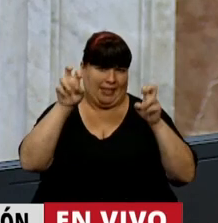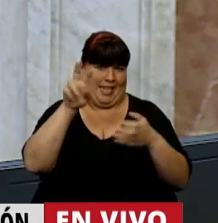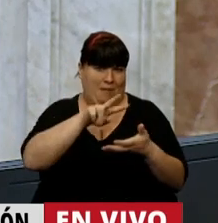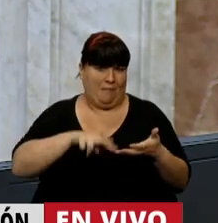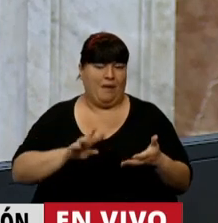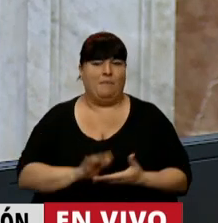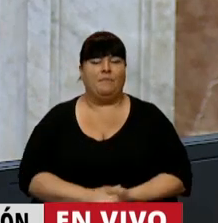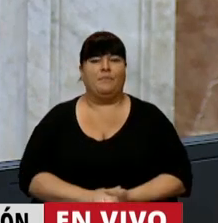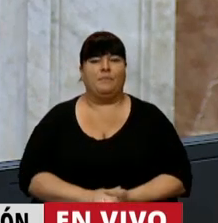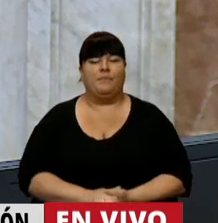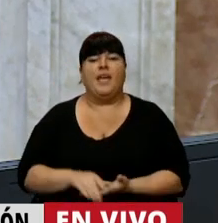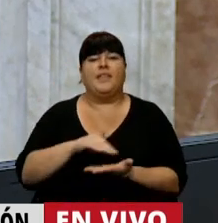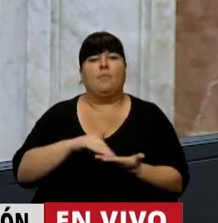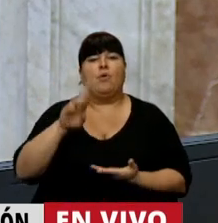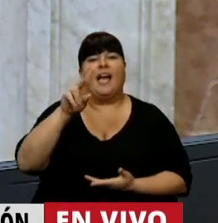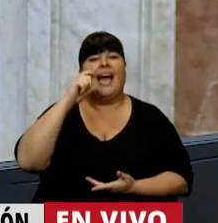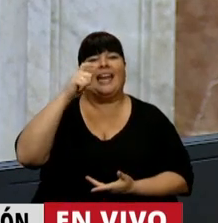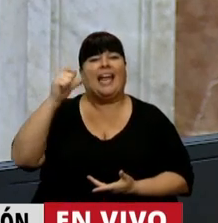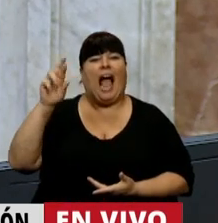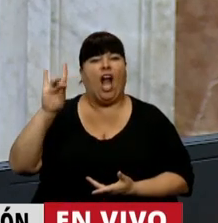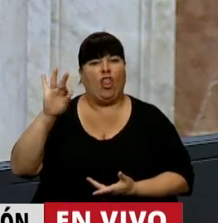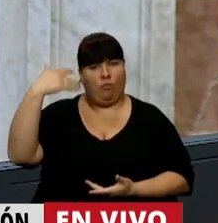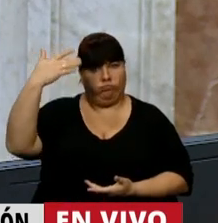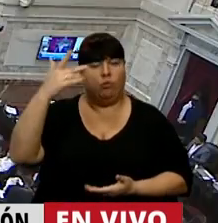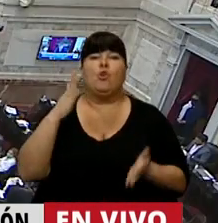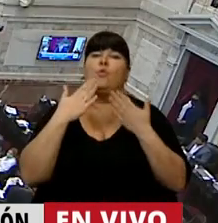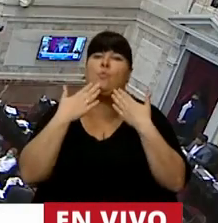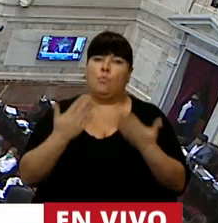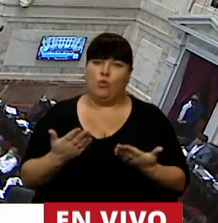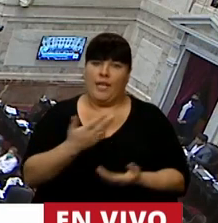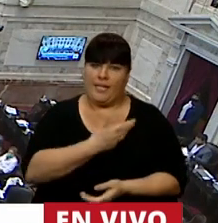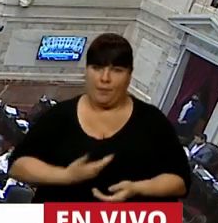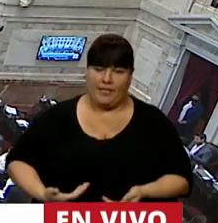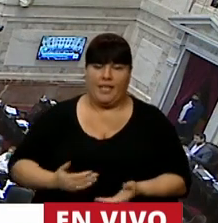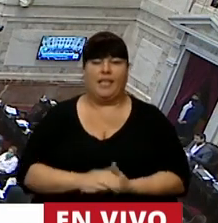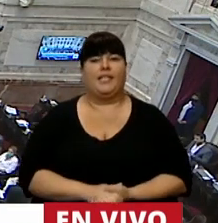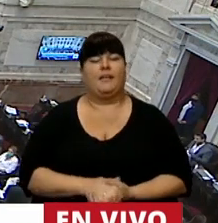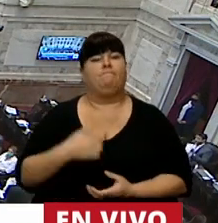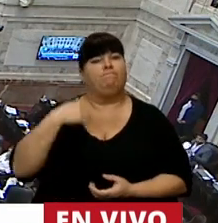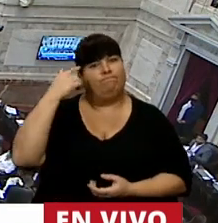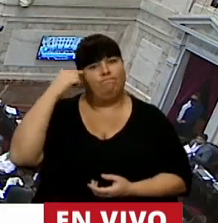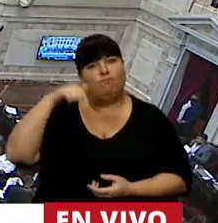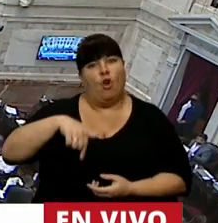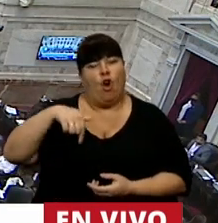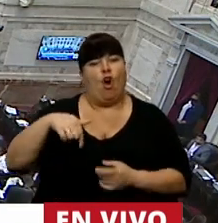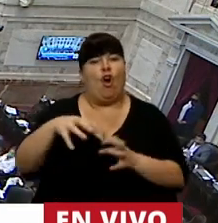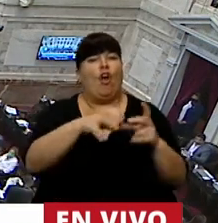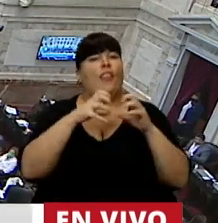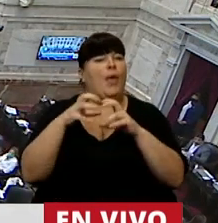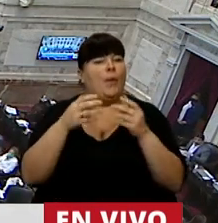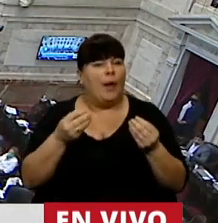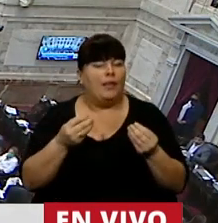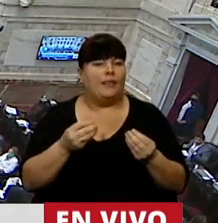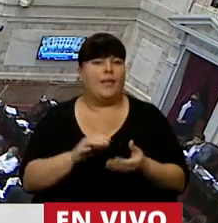tema. Diputado Ricardo, en uso de la palabra. Bueno, muchas gracias, señor presidente. Creo que llegamos hoy a este debate.